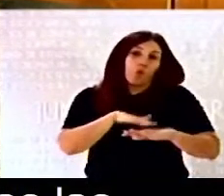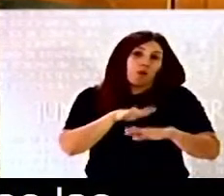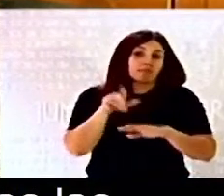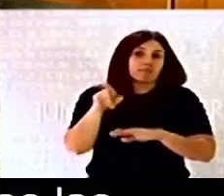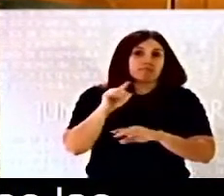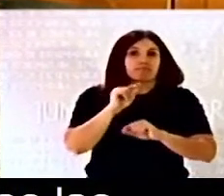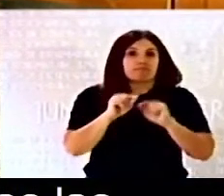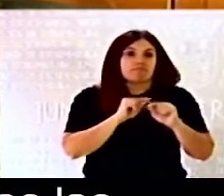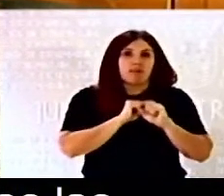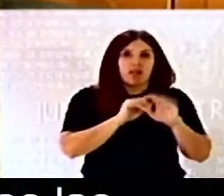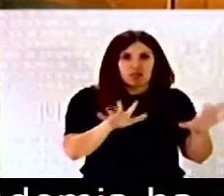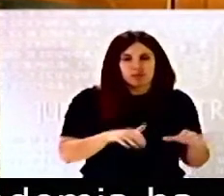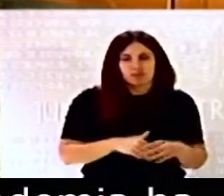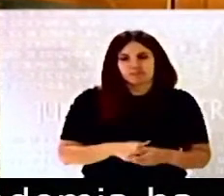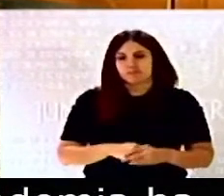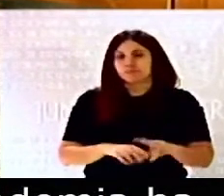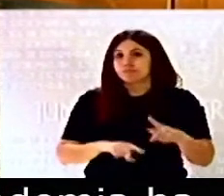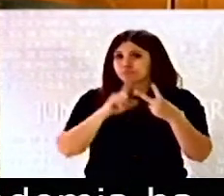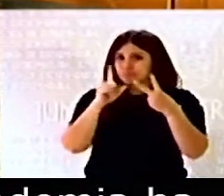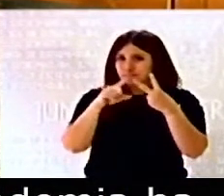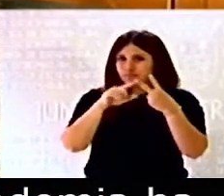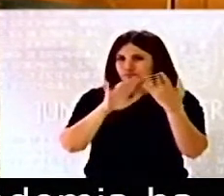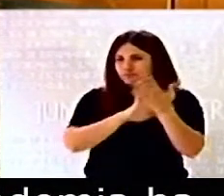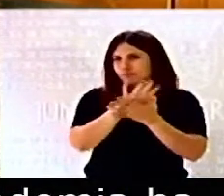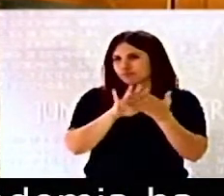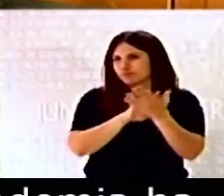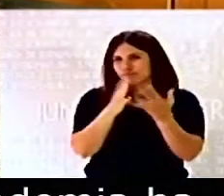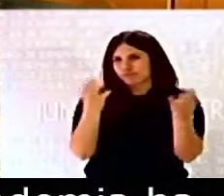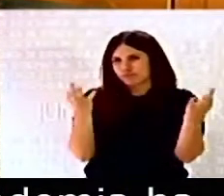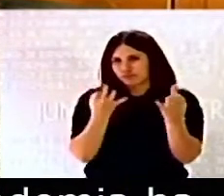la pandemia. En segundo lugar,